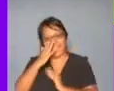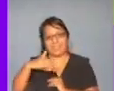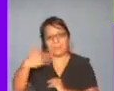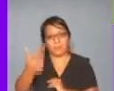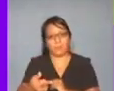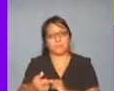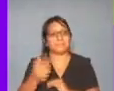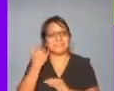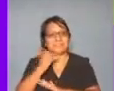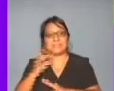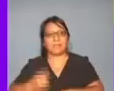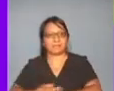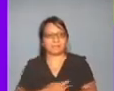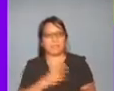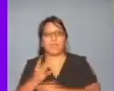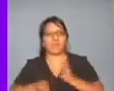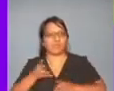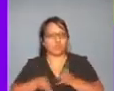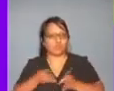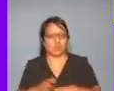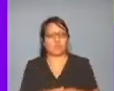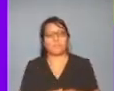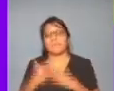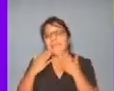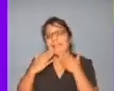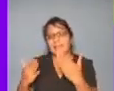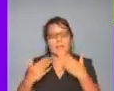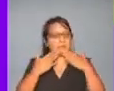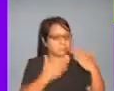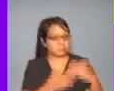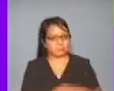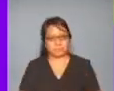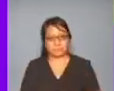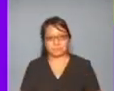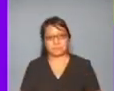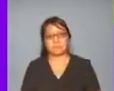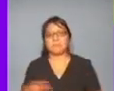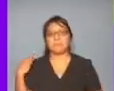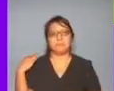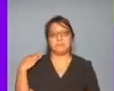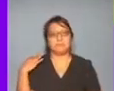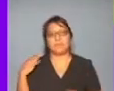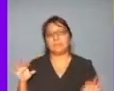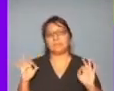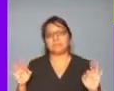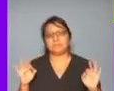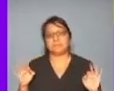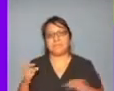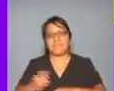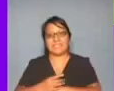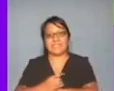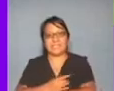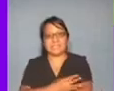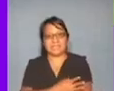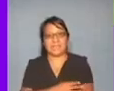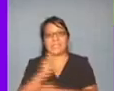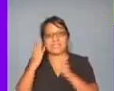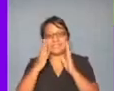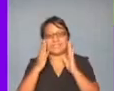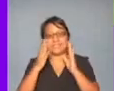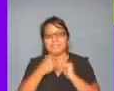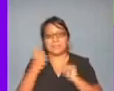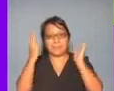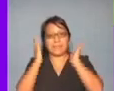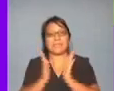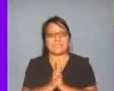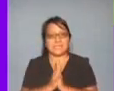vamos a tener ya el tren en funcionamiento. Muchísimas gracias. Gracias a ustedes. Bueno, Mariana, entonces con el tren de agregado en esta Semana Santa seguramente